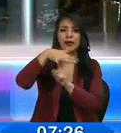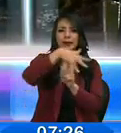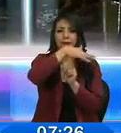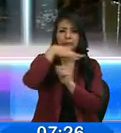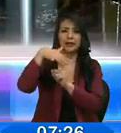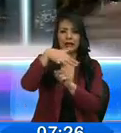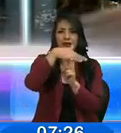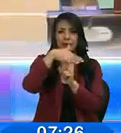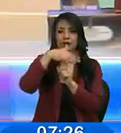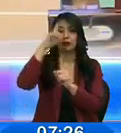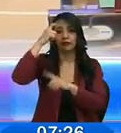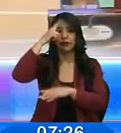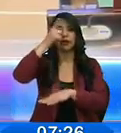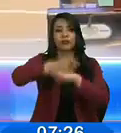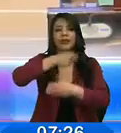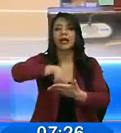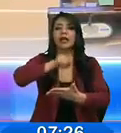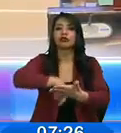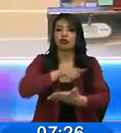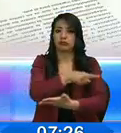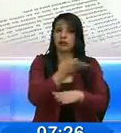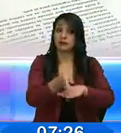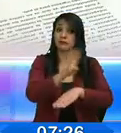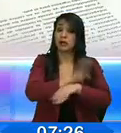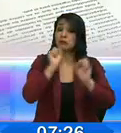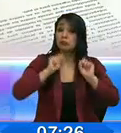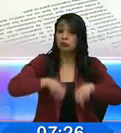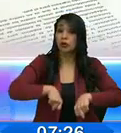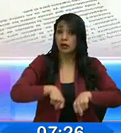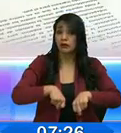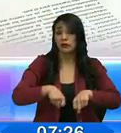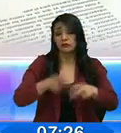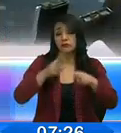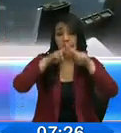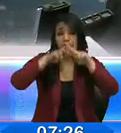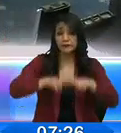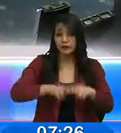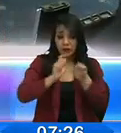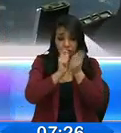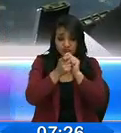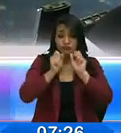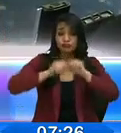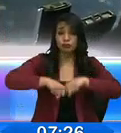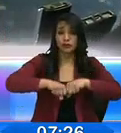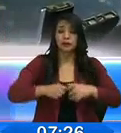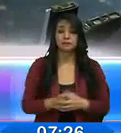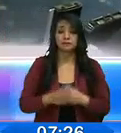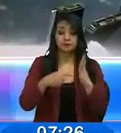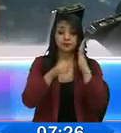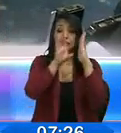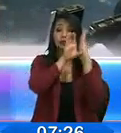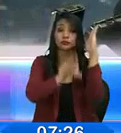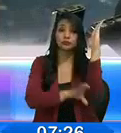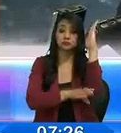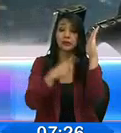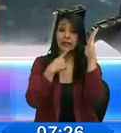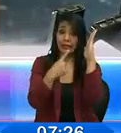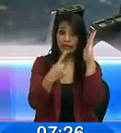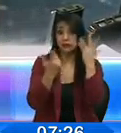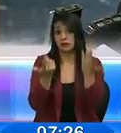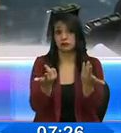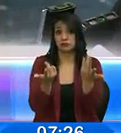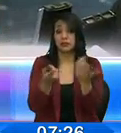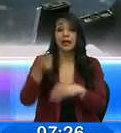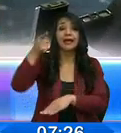por decreto ley, la Asamblea tiene la potestad legal para revisarlo. Para este caso, la Constitución establece la posibilidad de que en